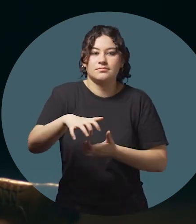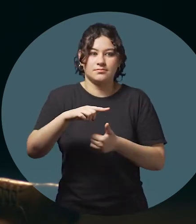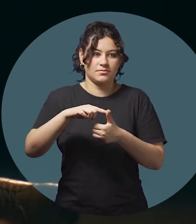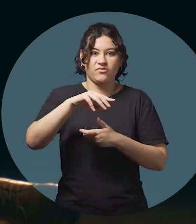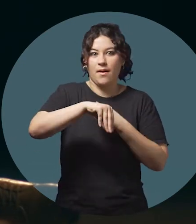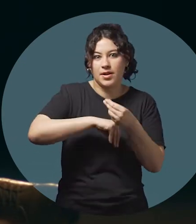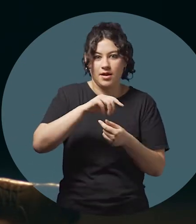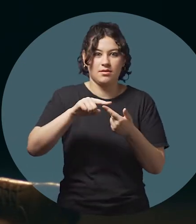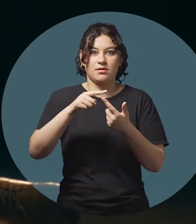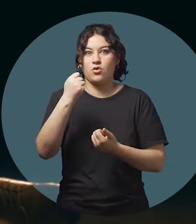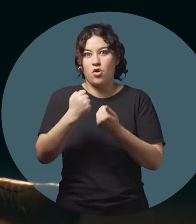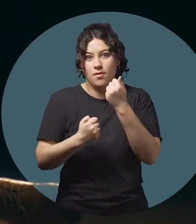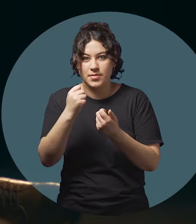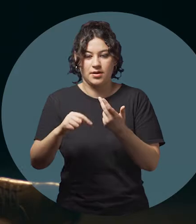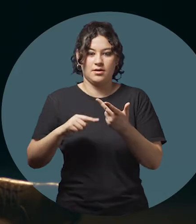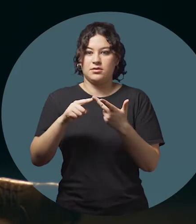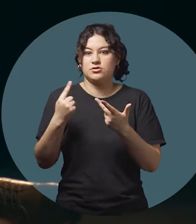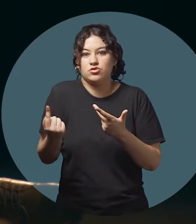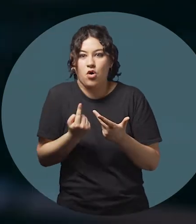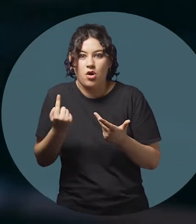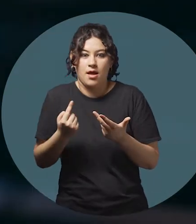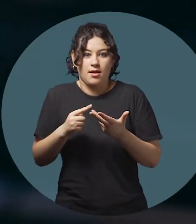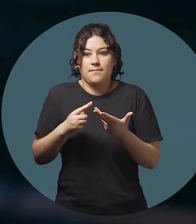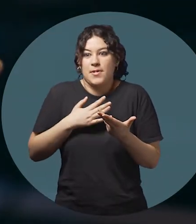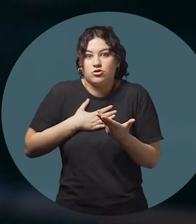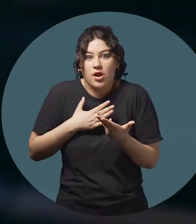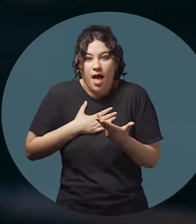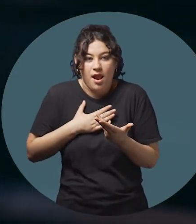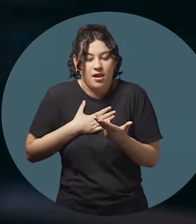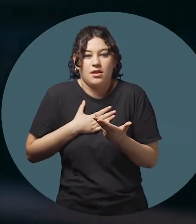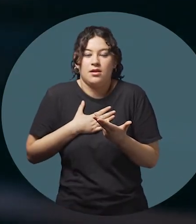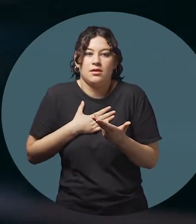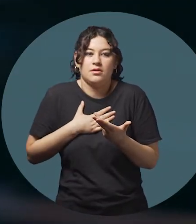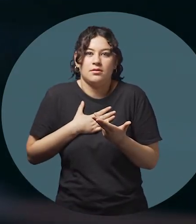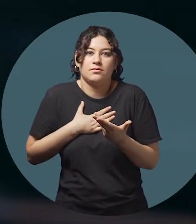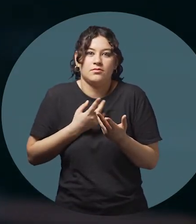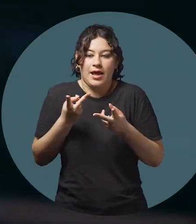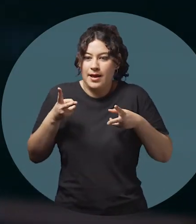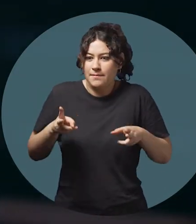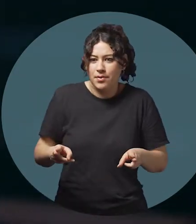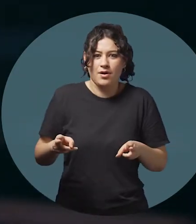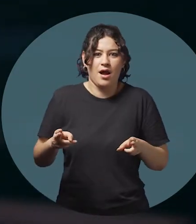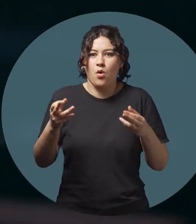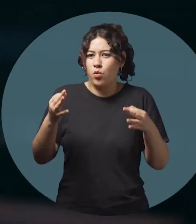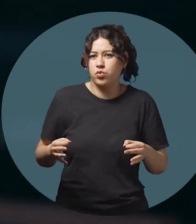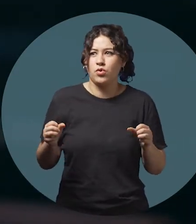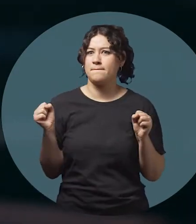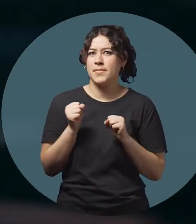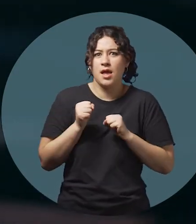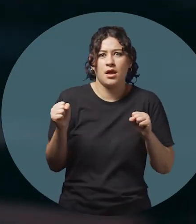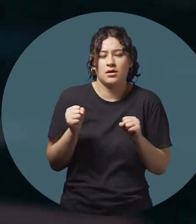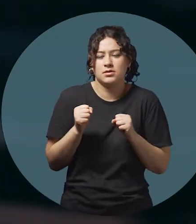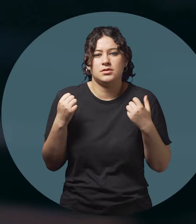nivel familiar, económica, individual, personal, una época de mucho